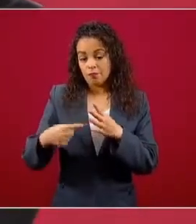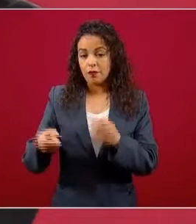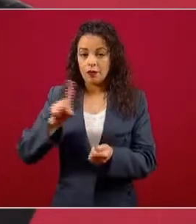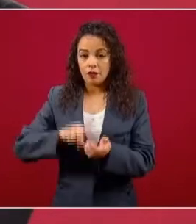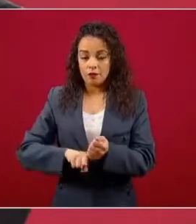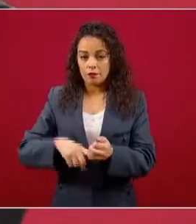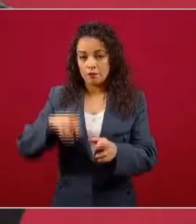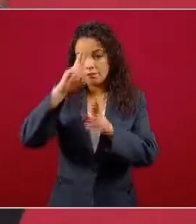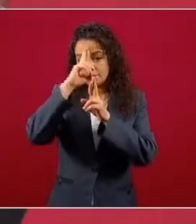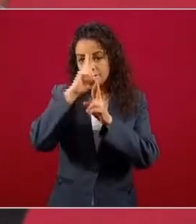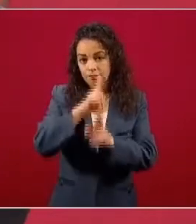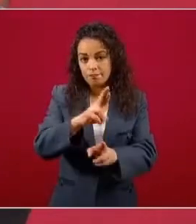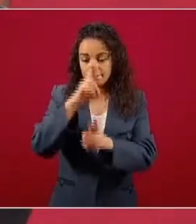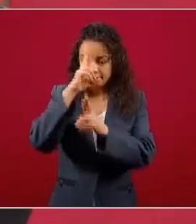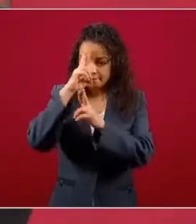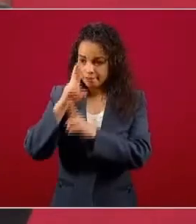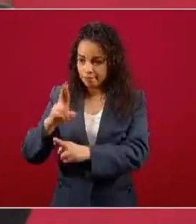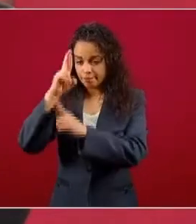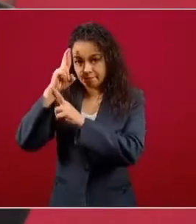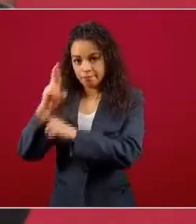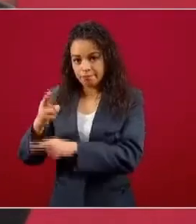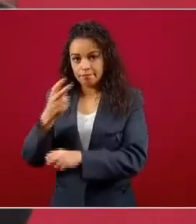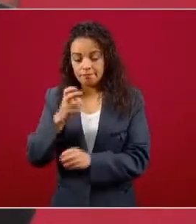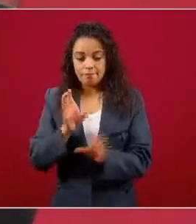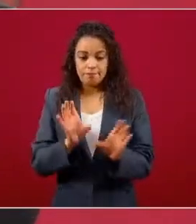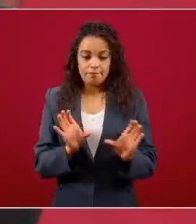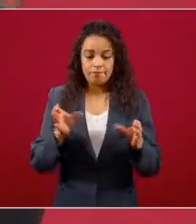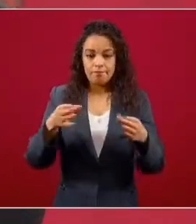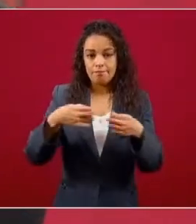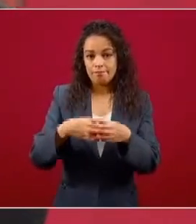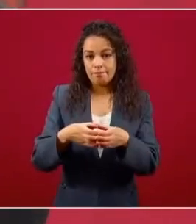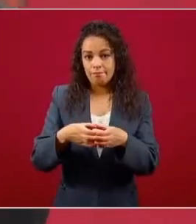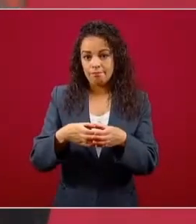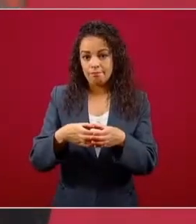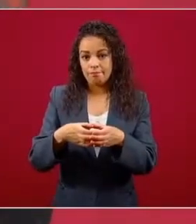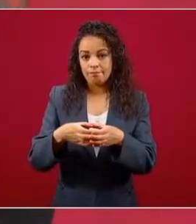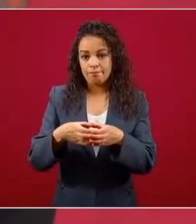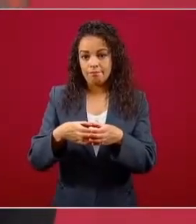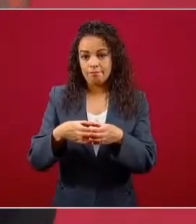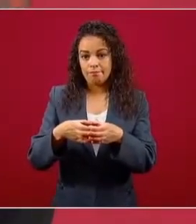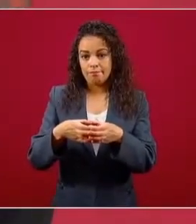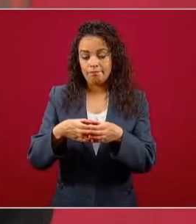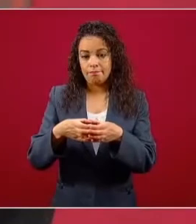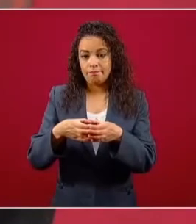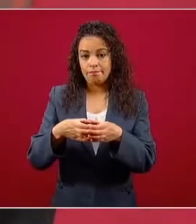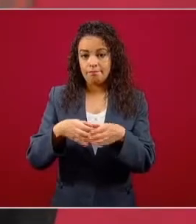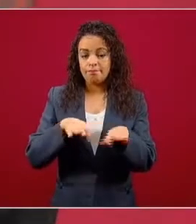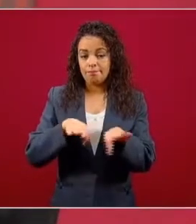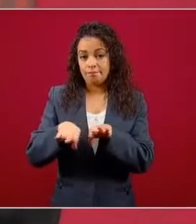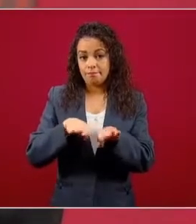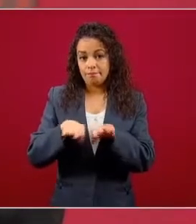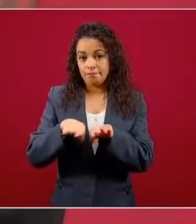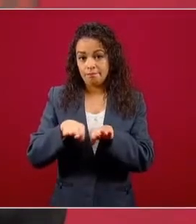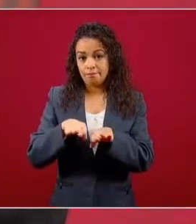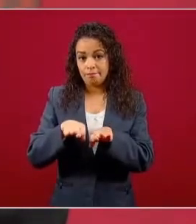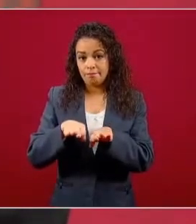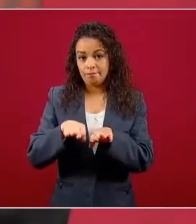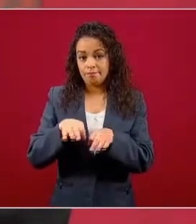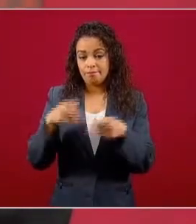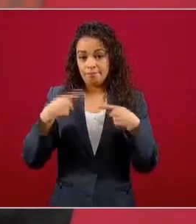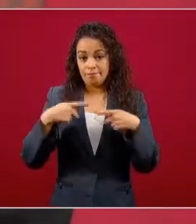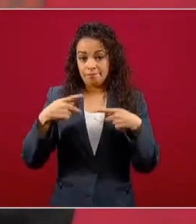al sector y magisterial a los trabajadores de la educación